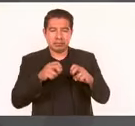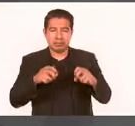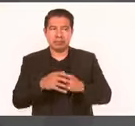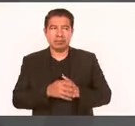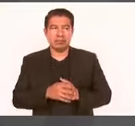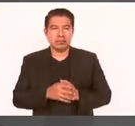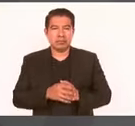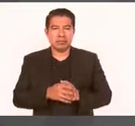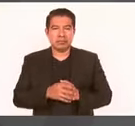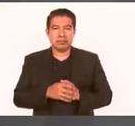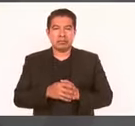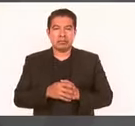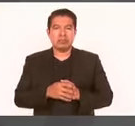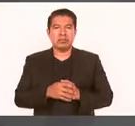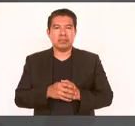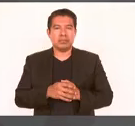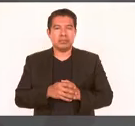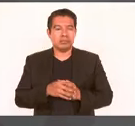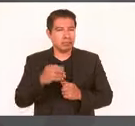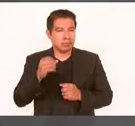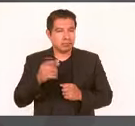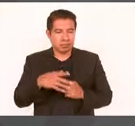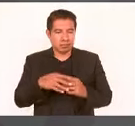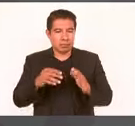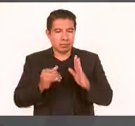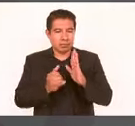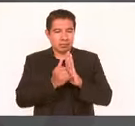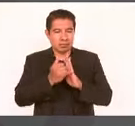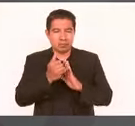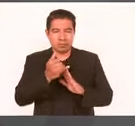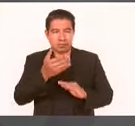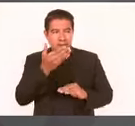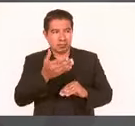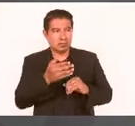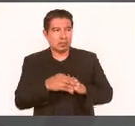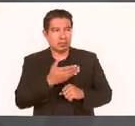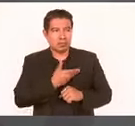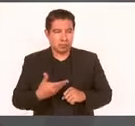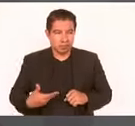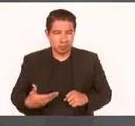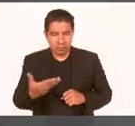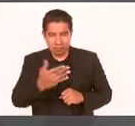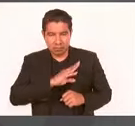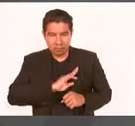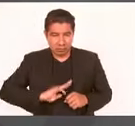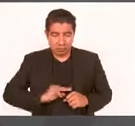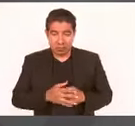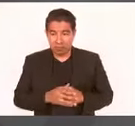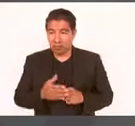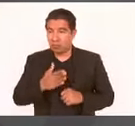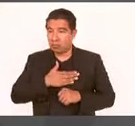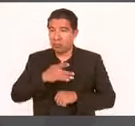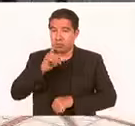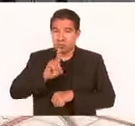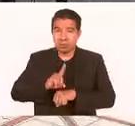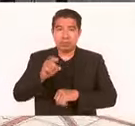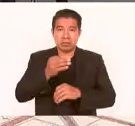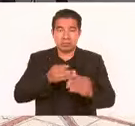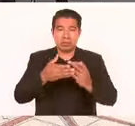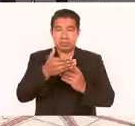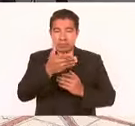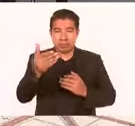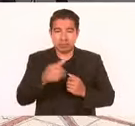gobierno, del equipo del programa de reconstrucción y nuestra presidenta municipal. Y buenos días a todas y todos